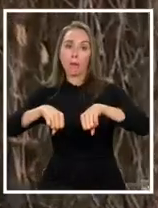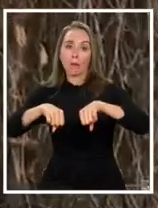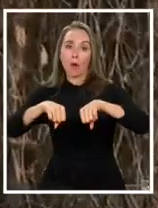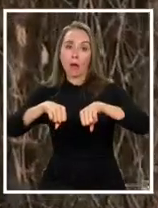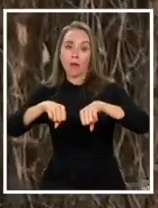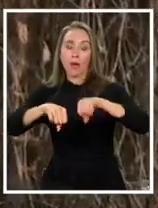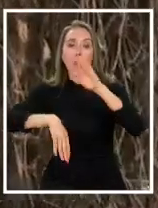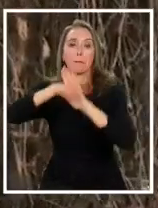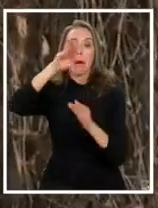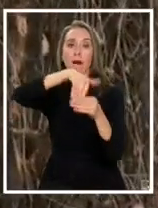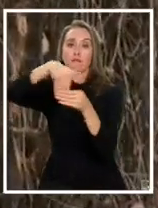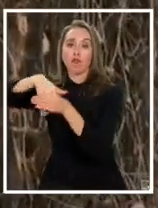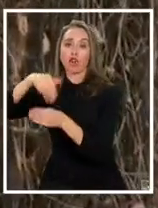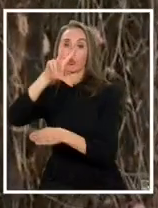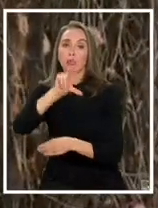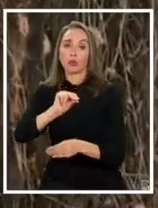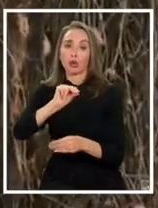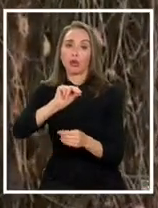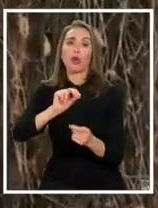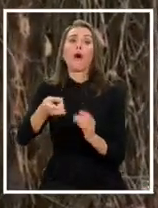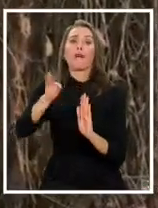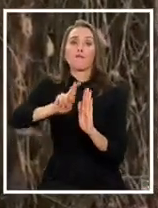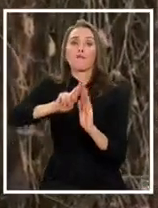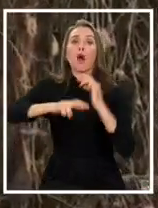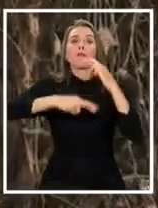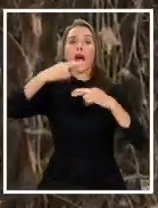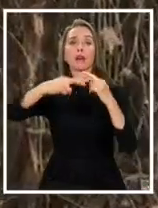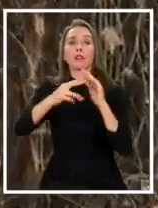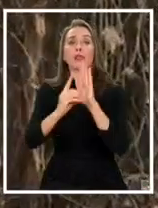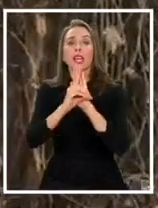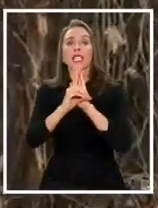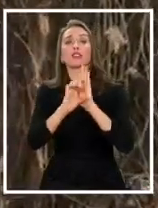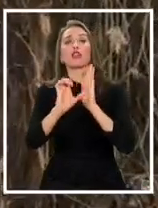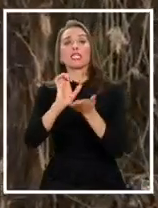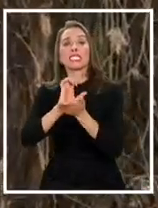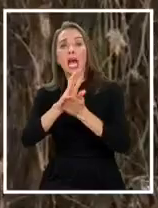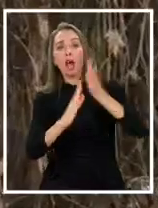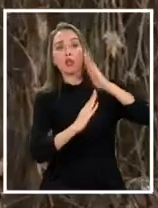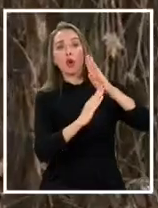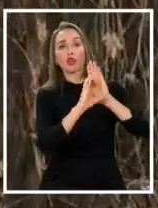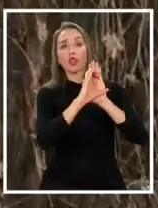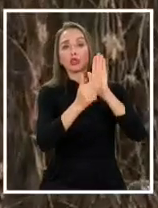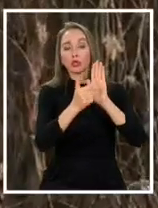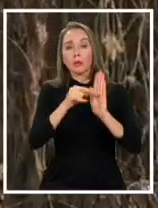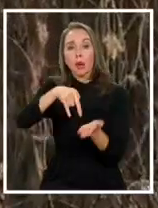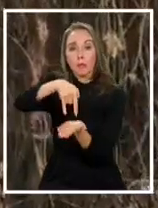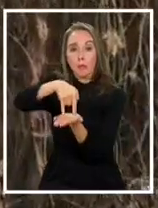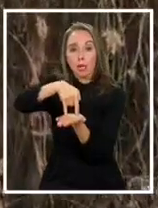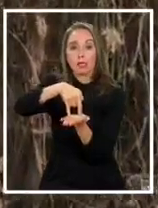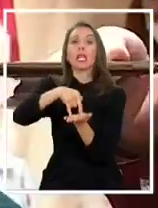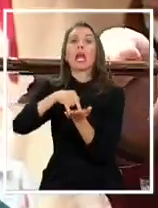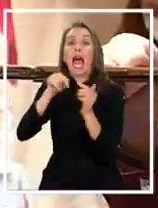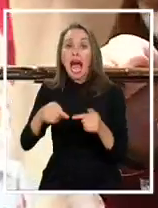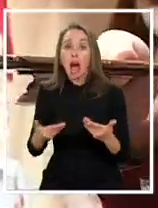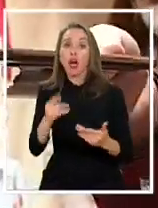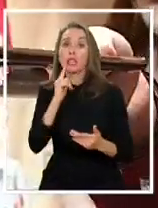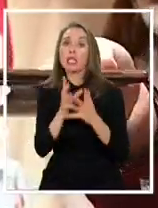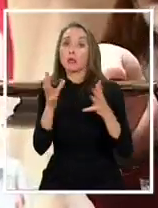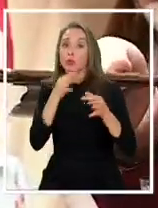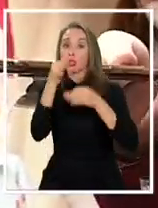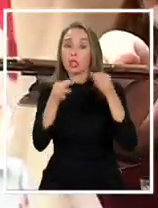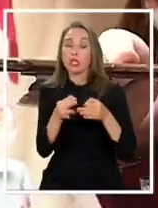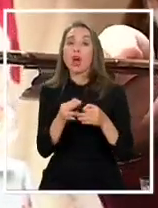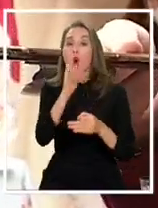forma muy mayoritaria la renovación del estado de excepción constitucional. Este es el momento donde el Parlamento tiene mucho que decir. El rol de los